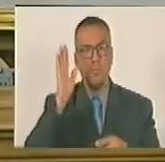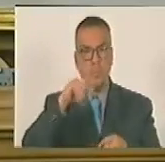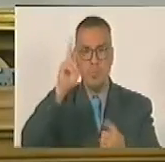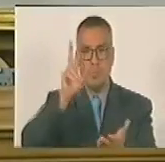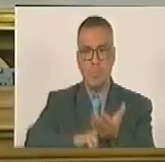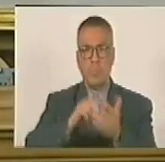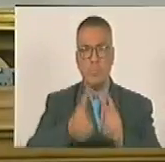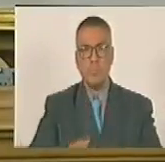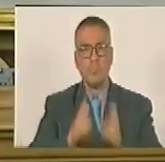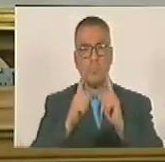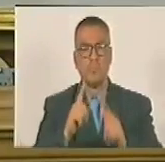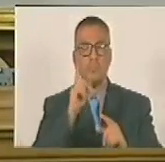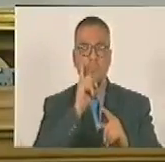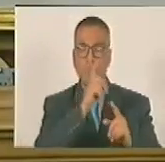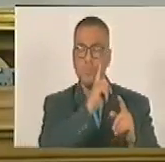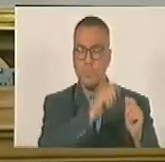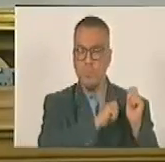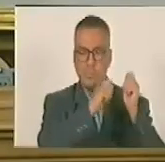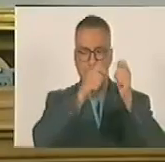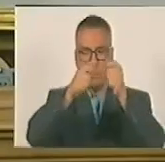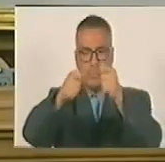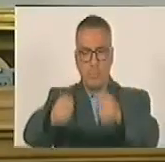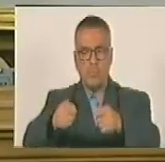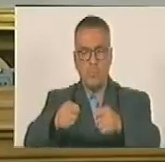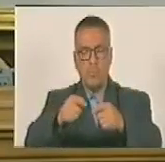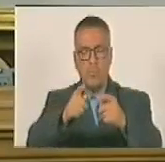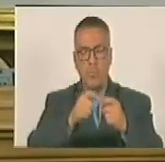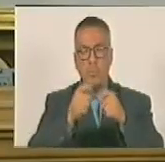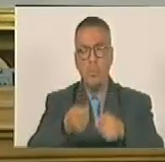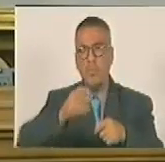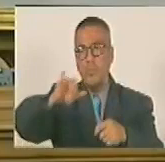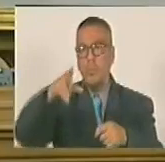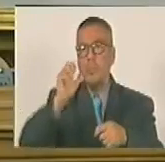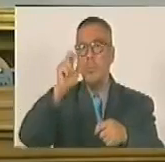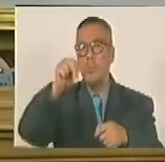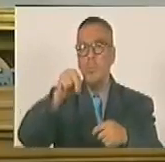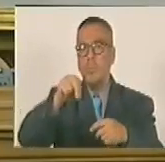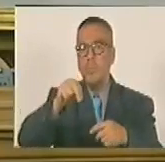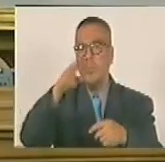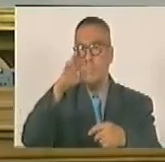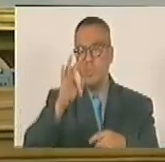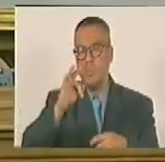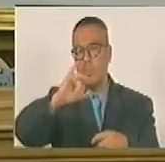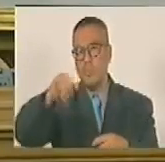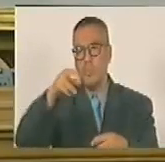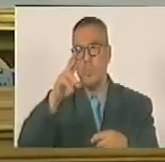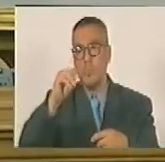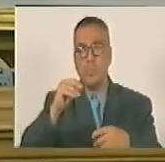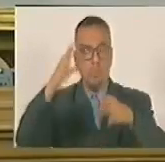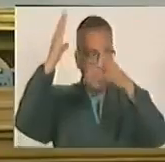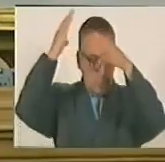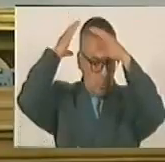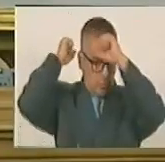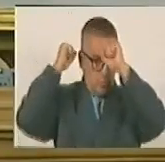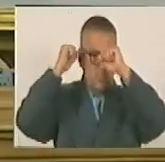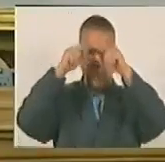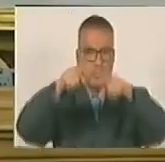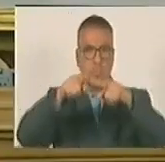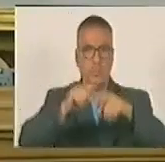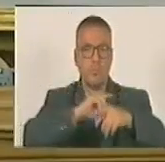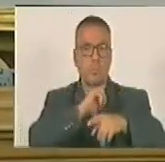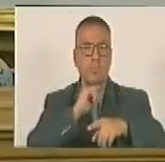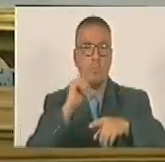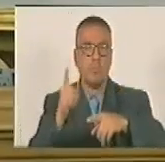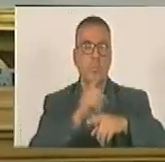aprobar la autorización del nombramiento del ciudadano Juan Carlos Fernández Juárez como embajador extraordinario y plenipotenciario de